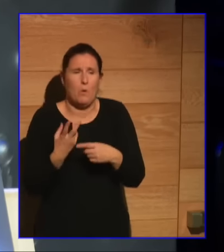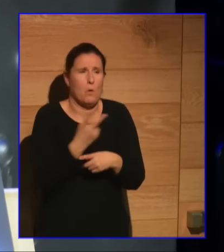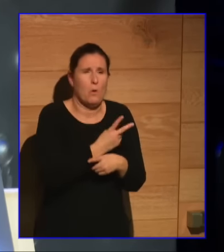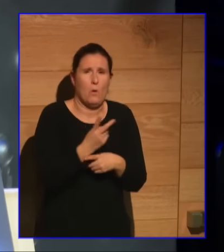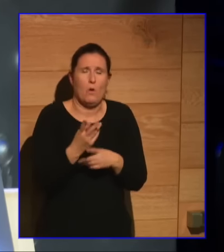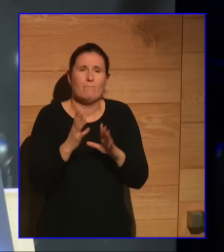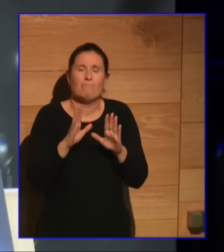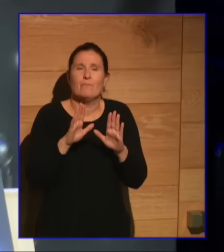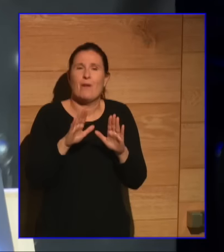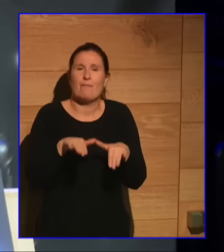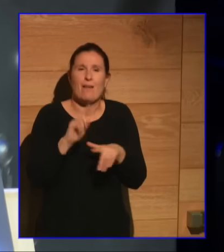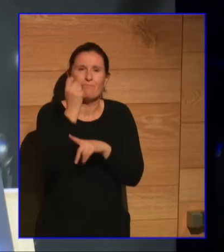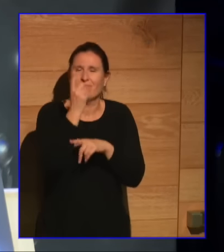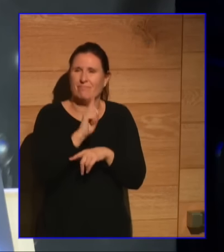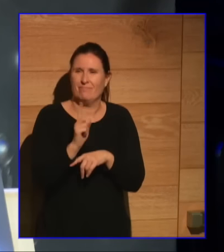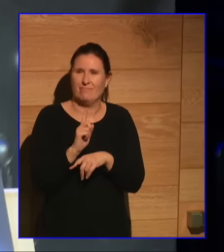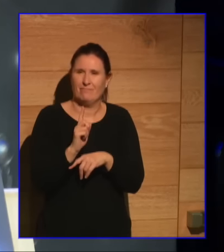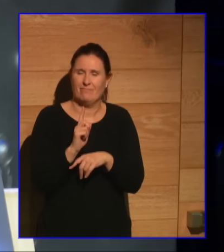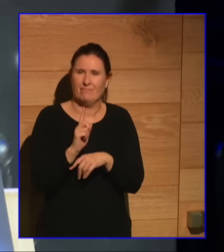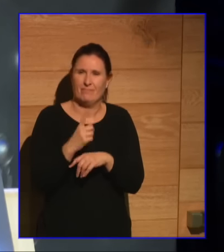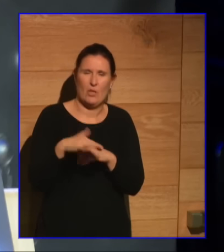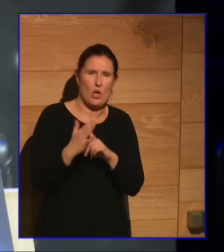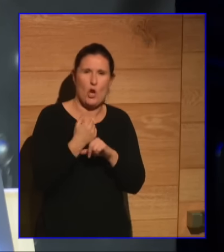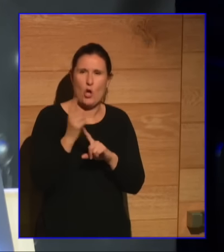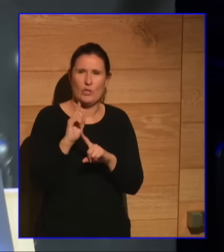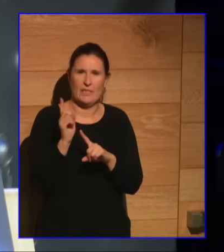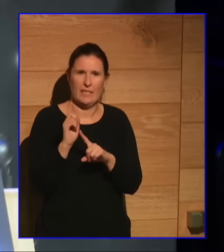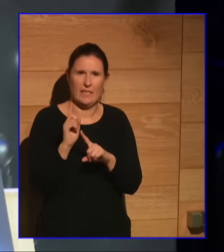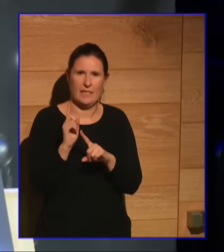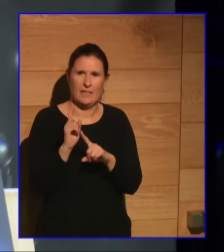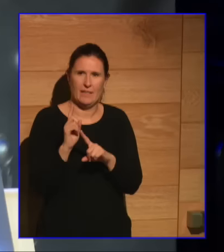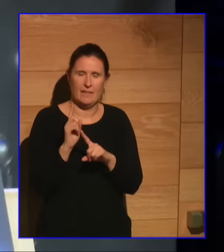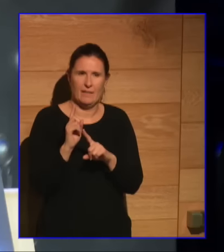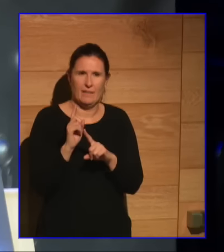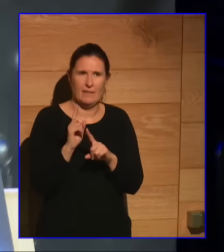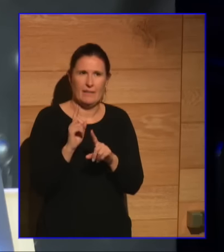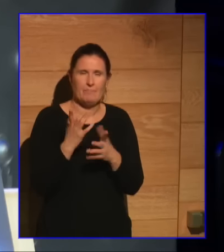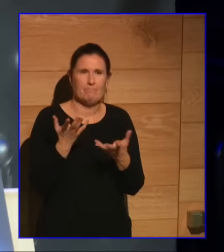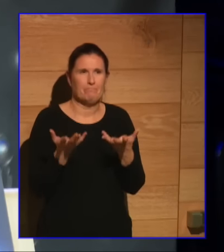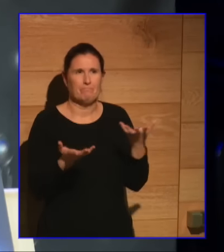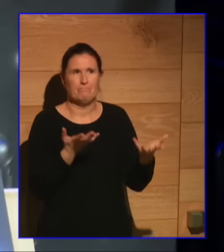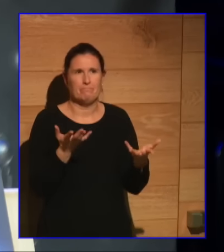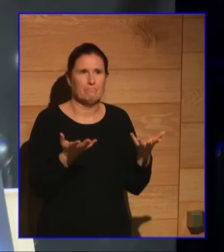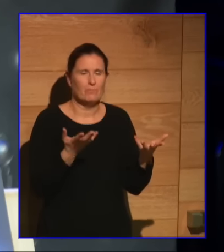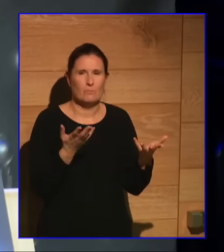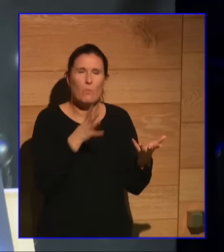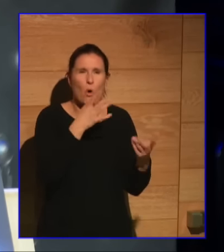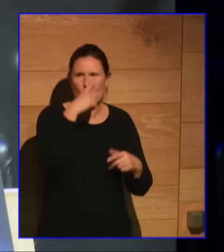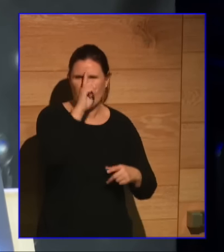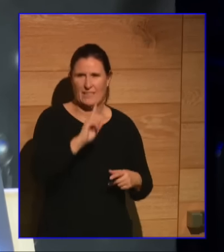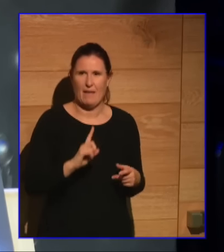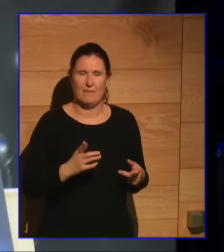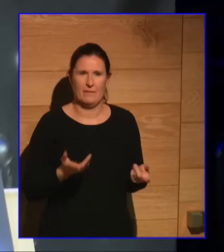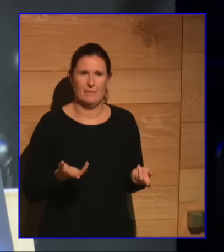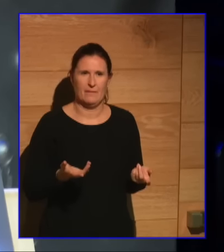mismos recursos, es la misma persona, no acaba de hacer algo que nos creamos del todo, no sabes cuál es? Tú